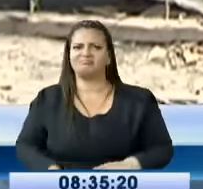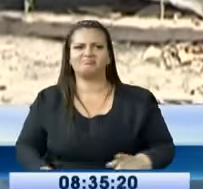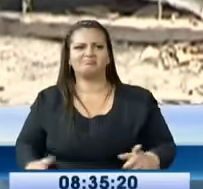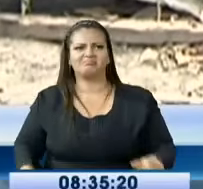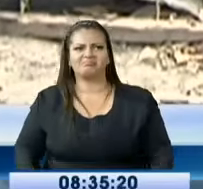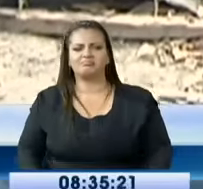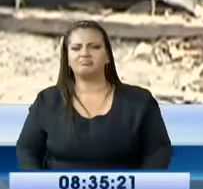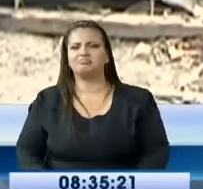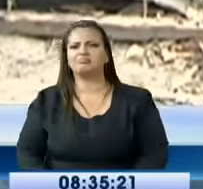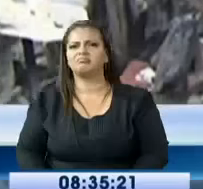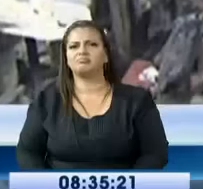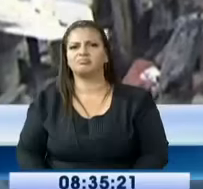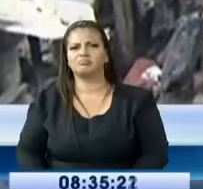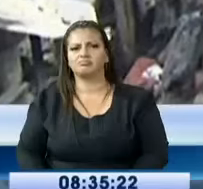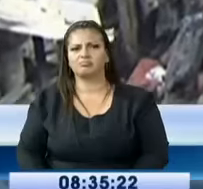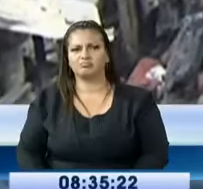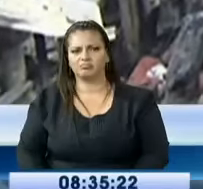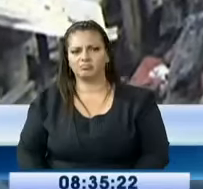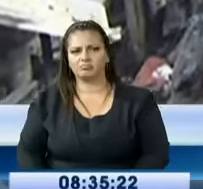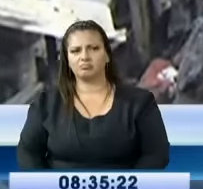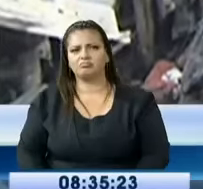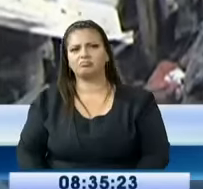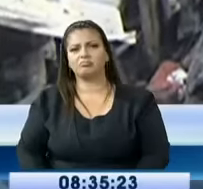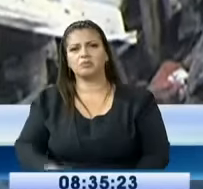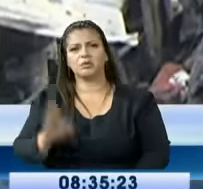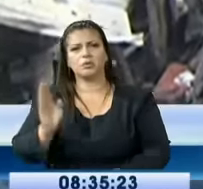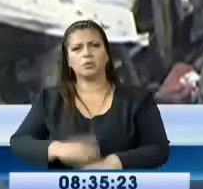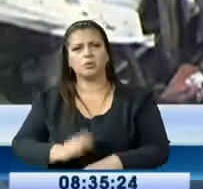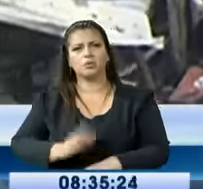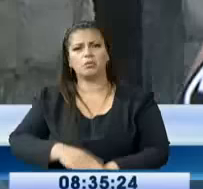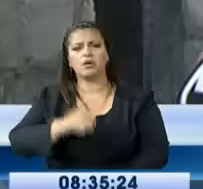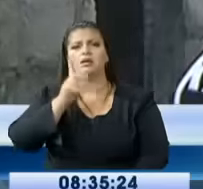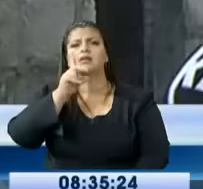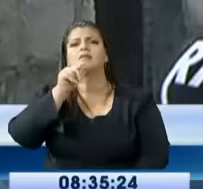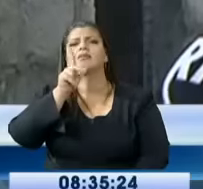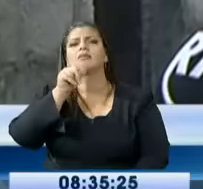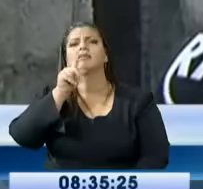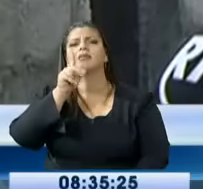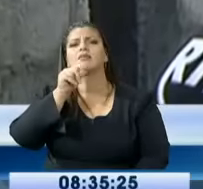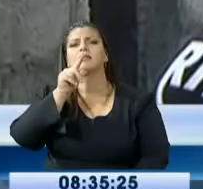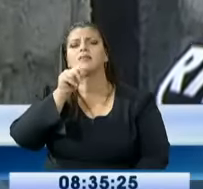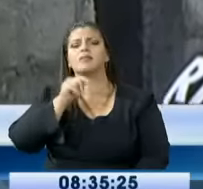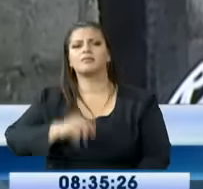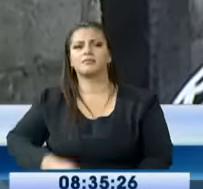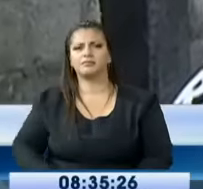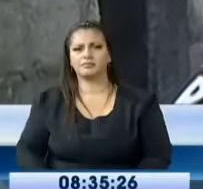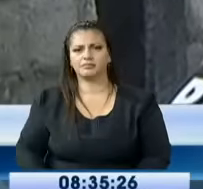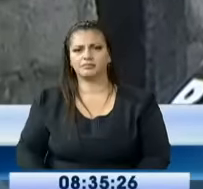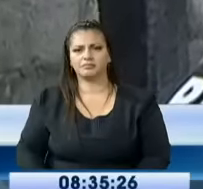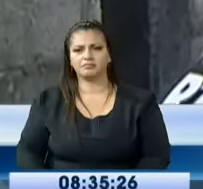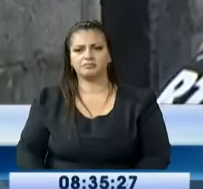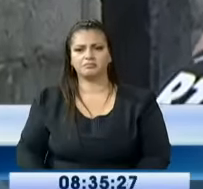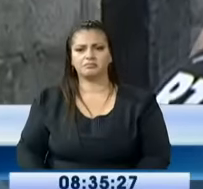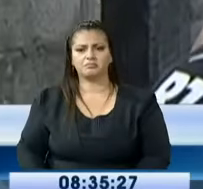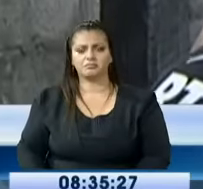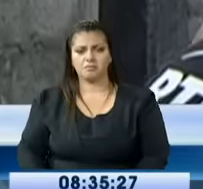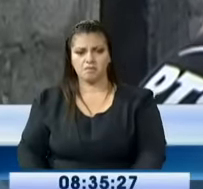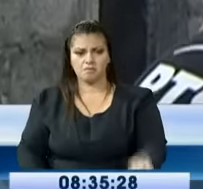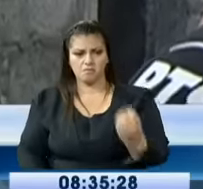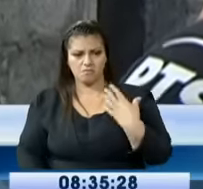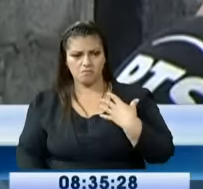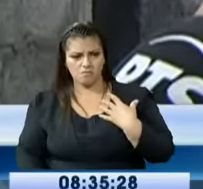origen del fuego se habría producido por alguien de la misma zona. Cuando ya ellos me fueron a avisar que ya suscitaba el